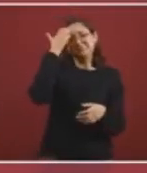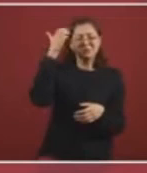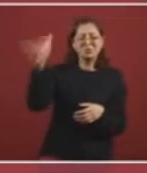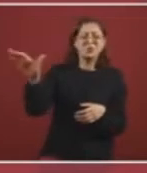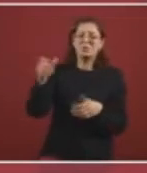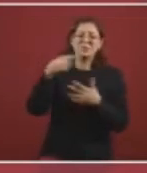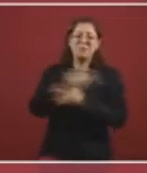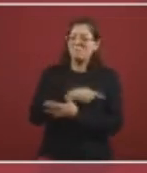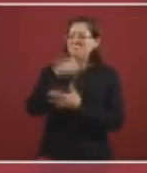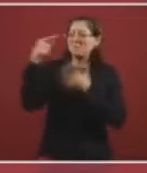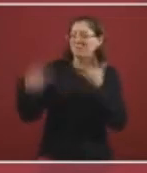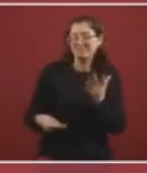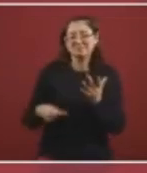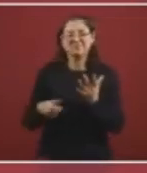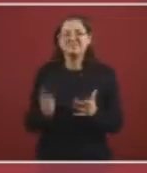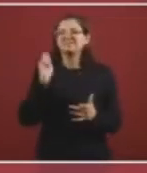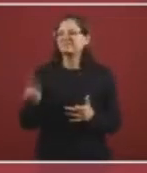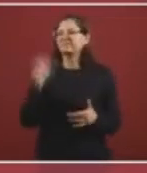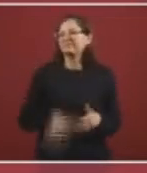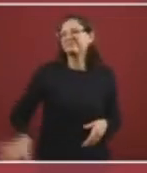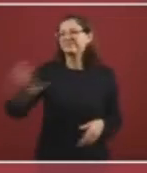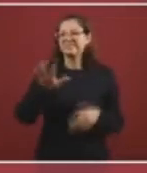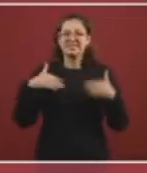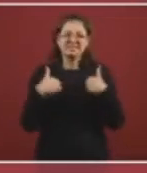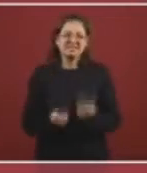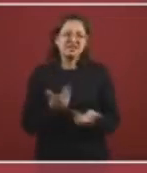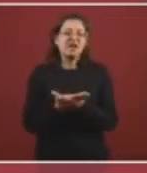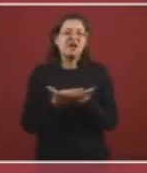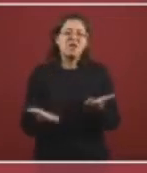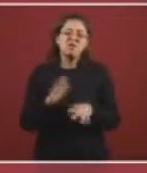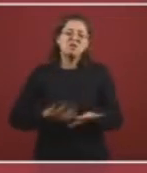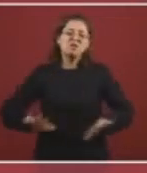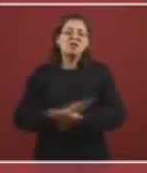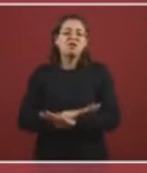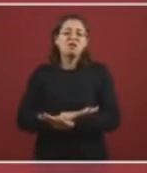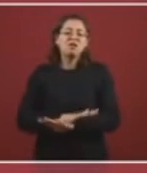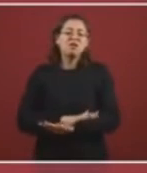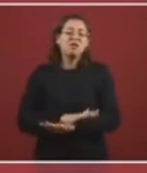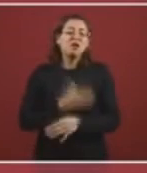como para comprender de que se están dando reacomodos, que hay otras